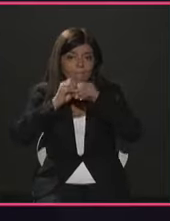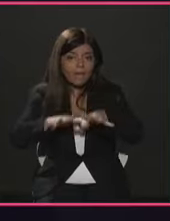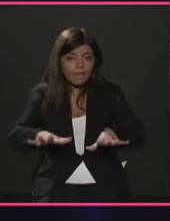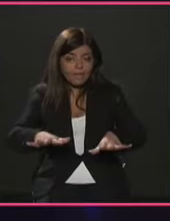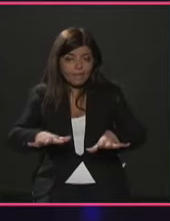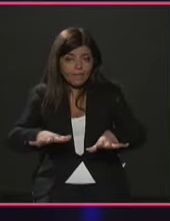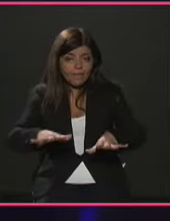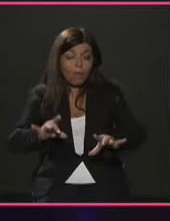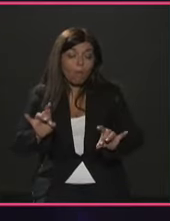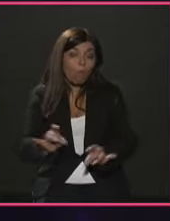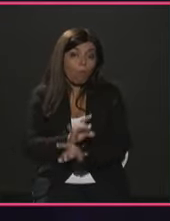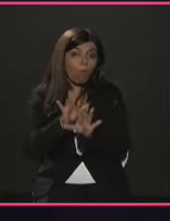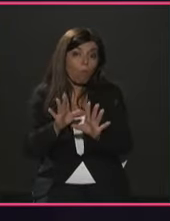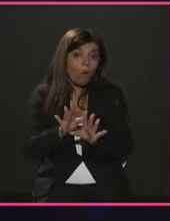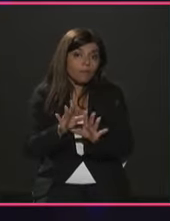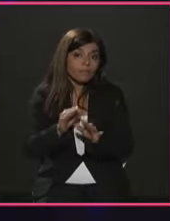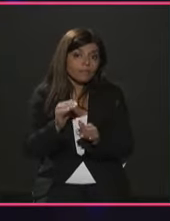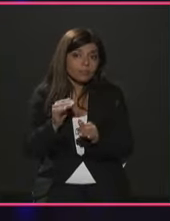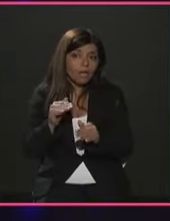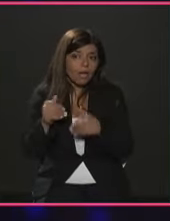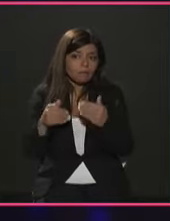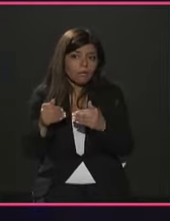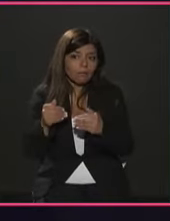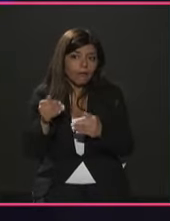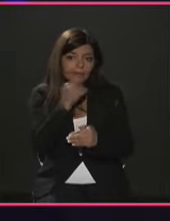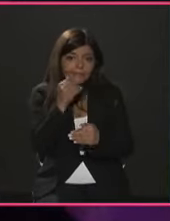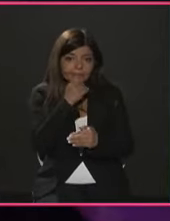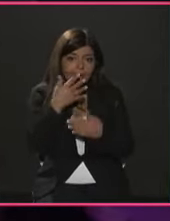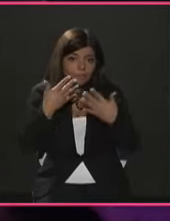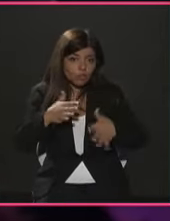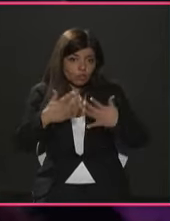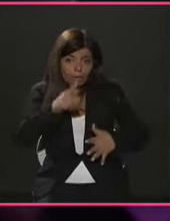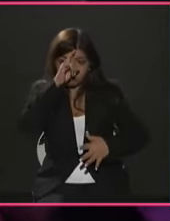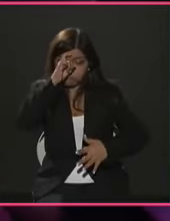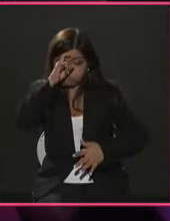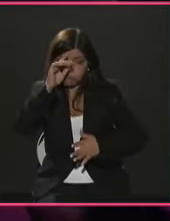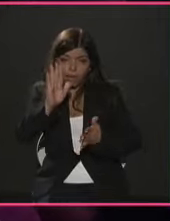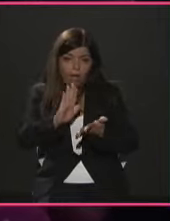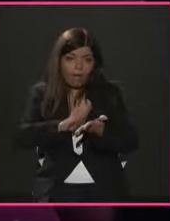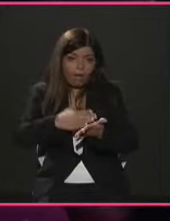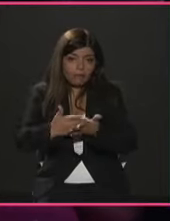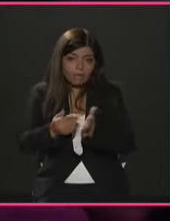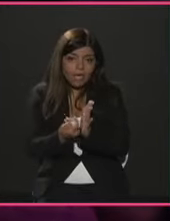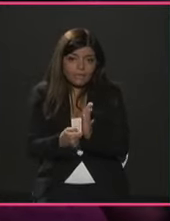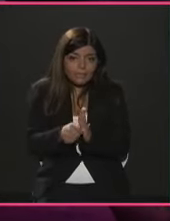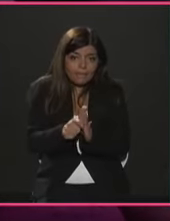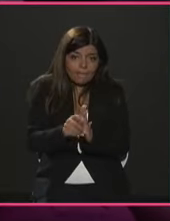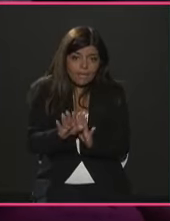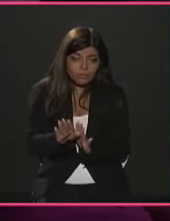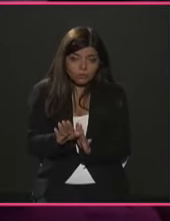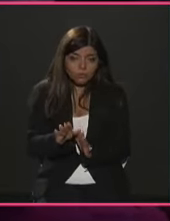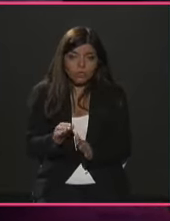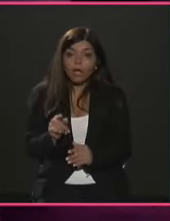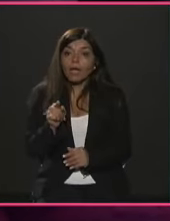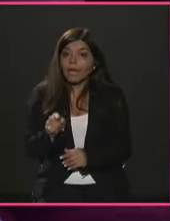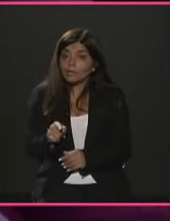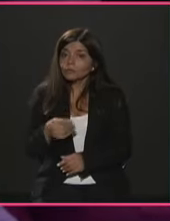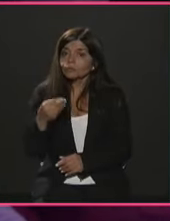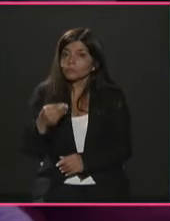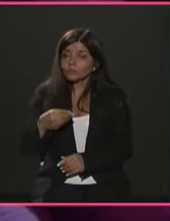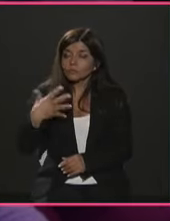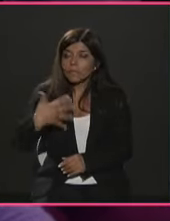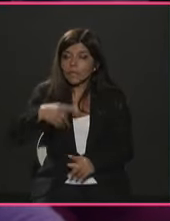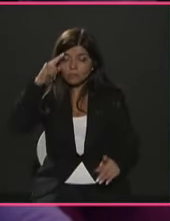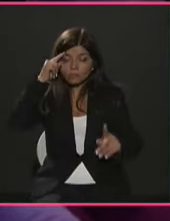salir y que nos permita de ir mucho más rápido en los ensayos clínicos y poder avanzar Entonces no solo es una hazaña